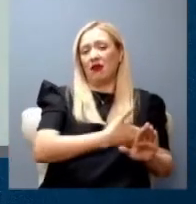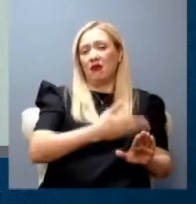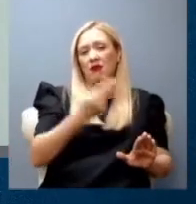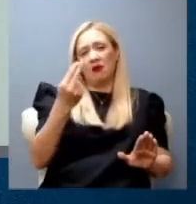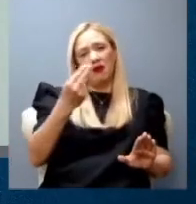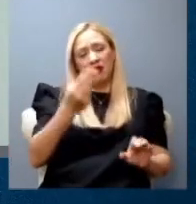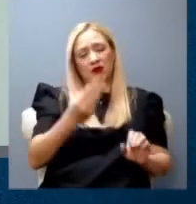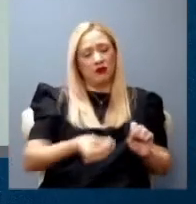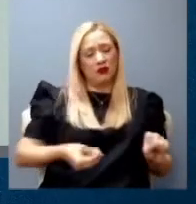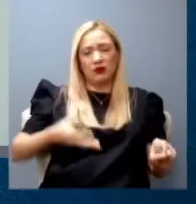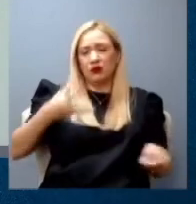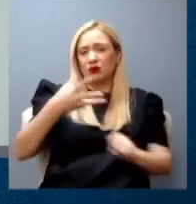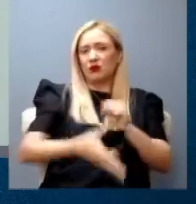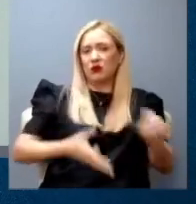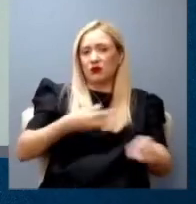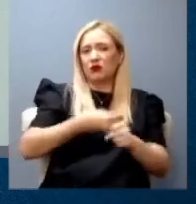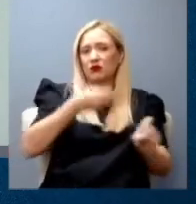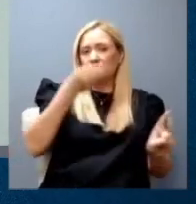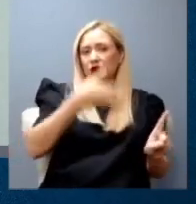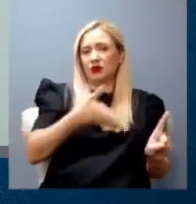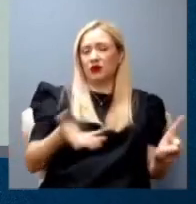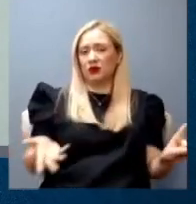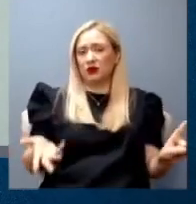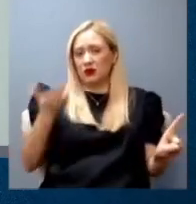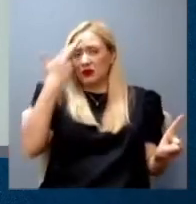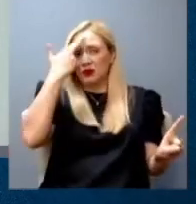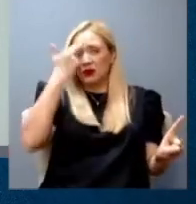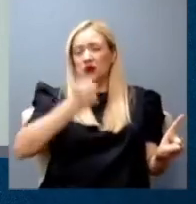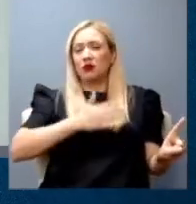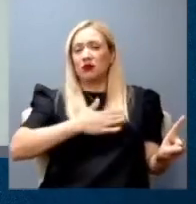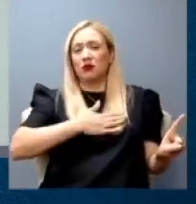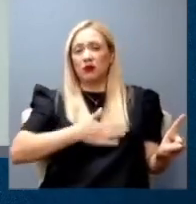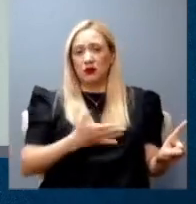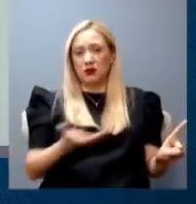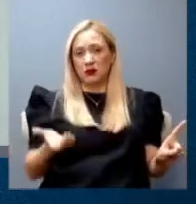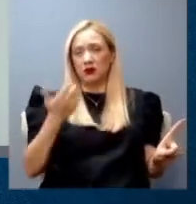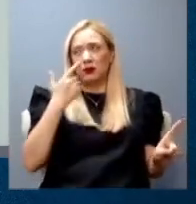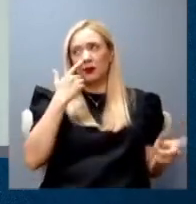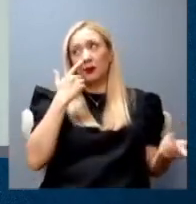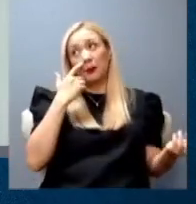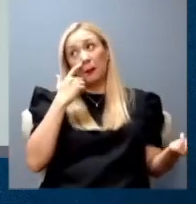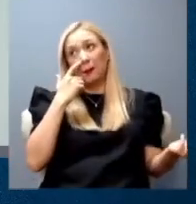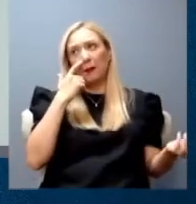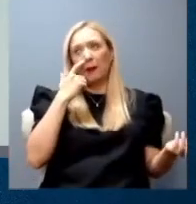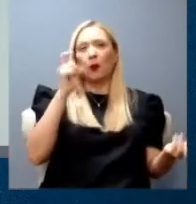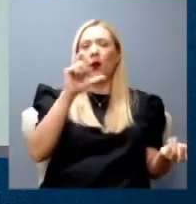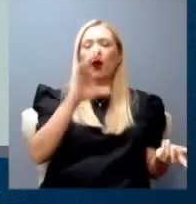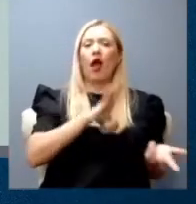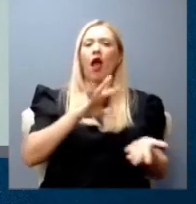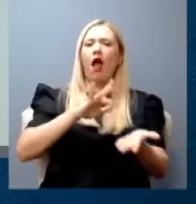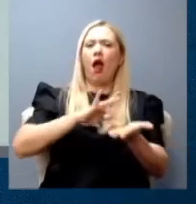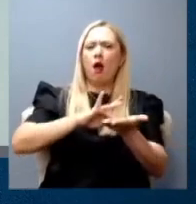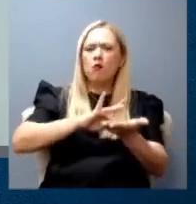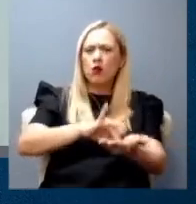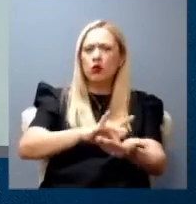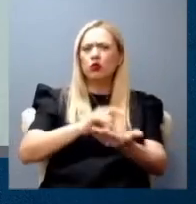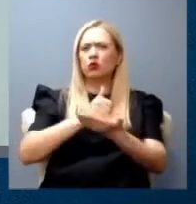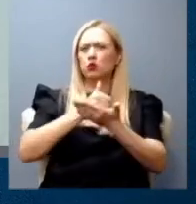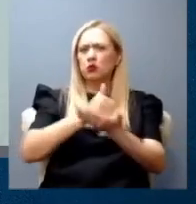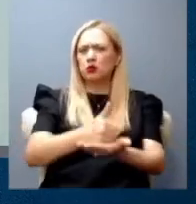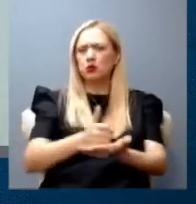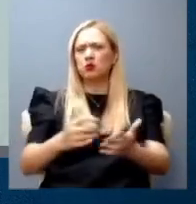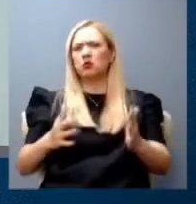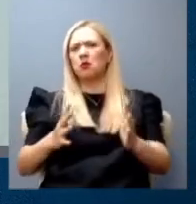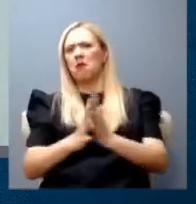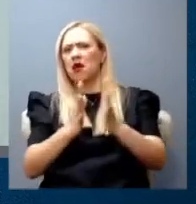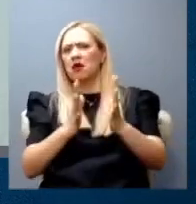de manera errónea, que cuando existe un cierto tipo de apoyo, de participación de parte